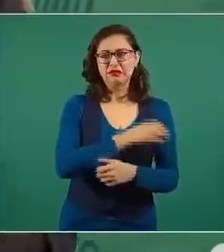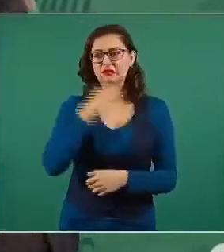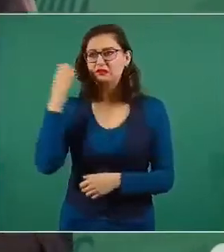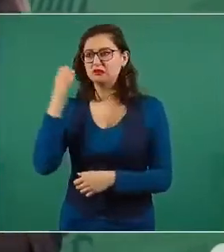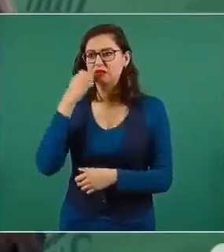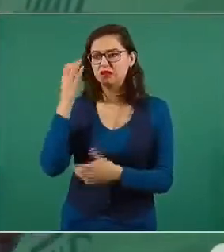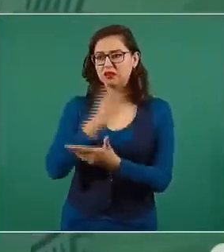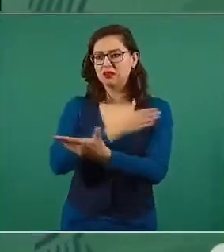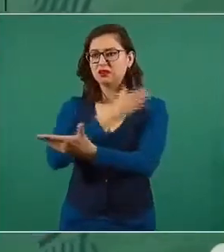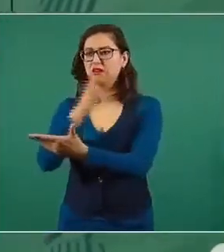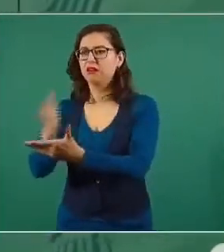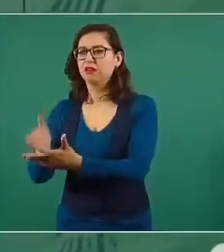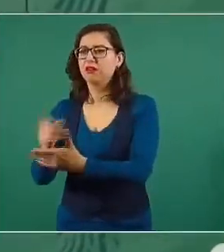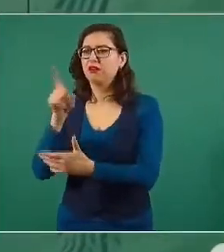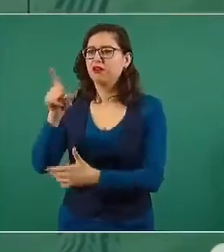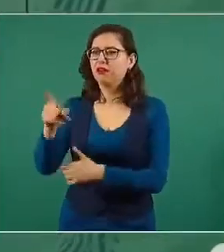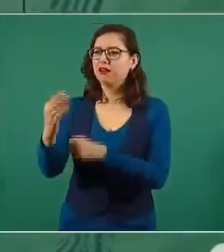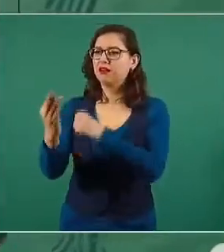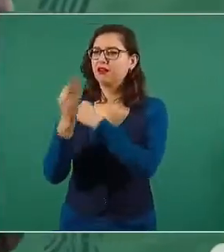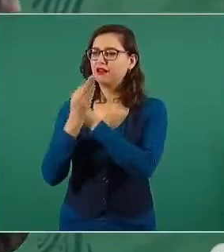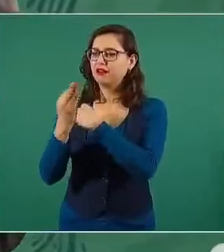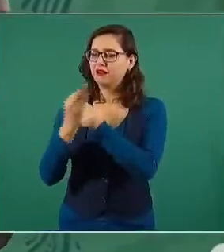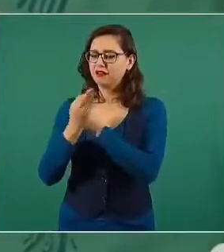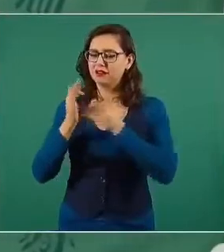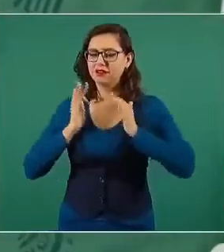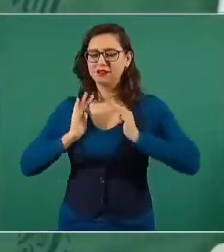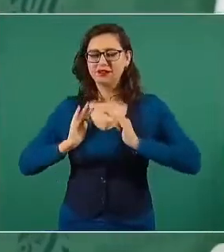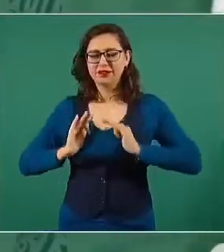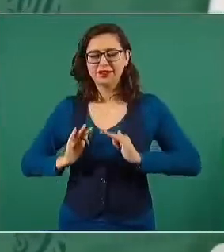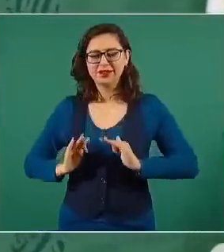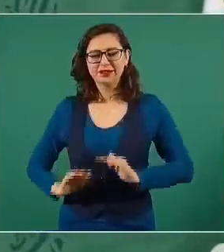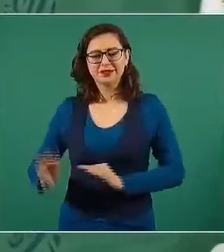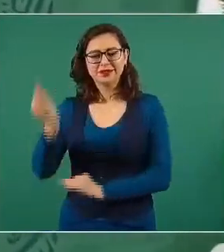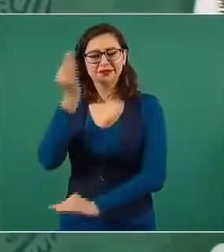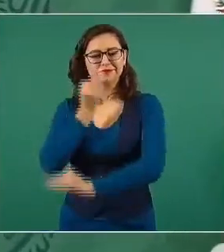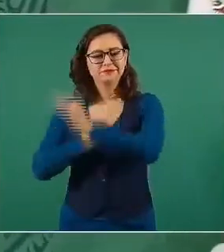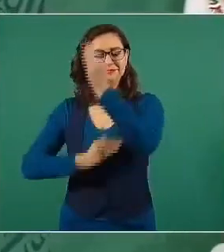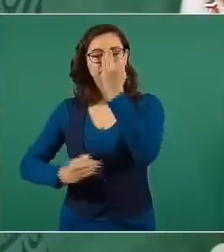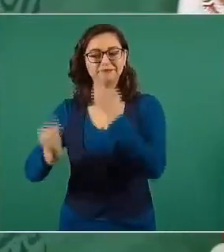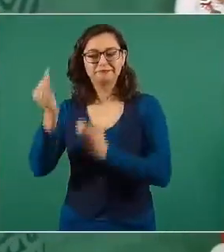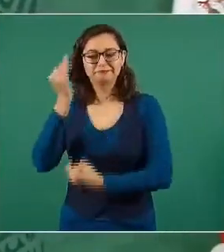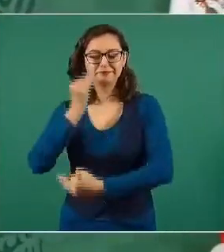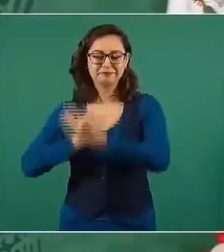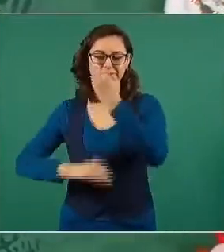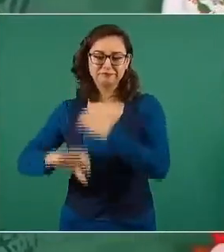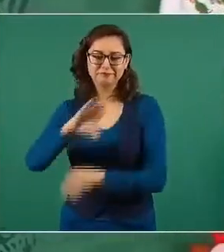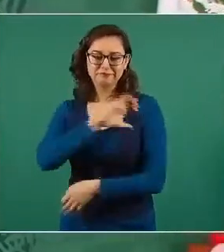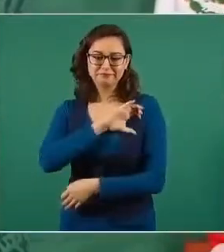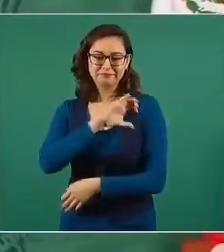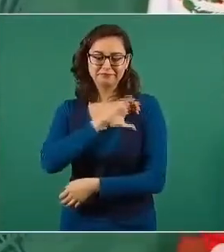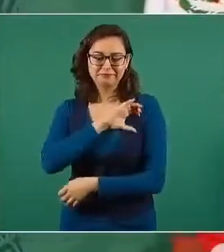encuentran protección, ¿sí?, consuelo. Ahí